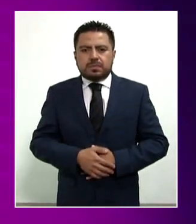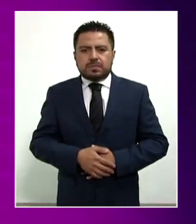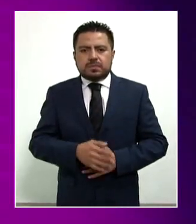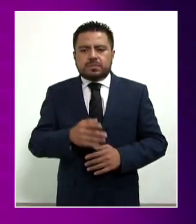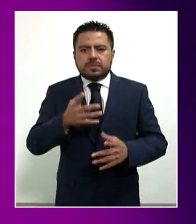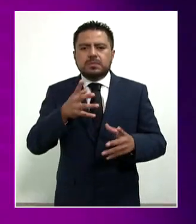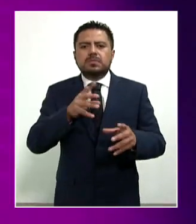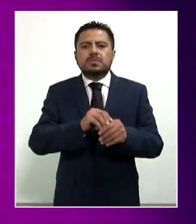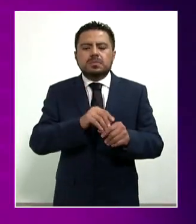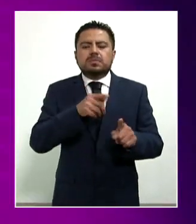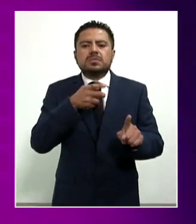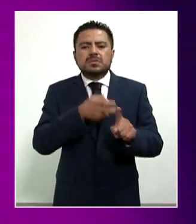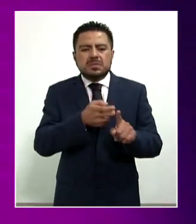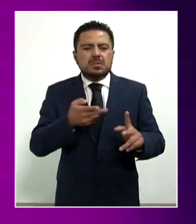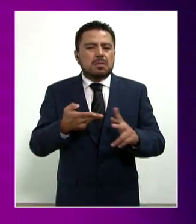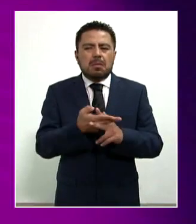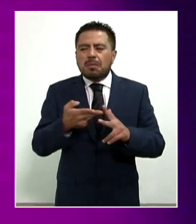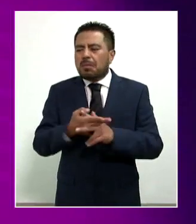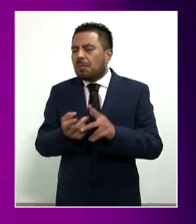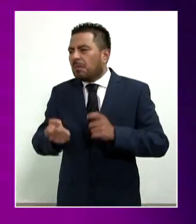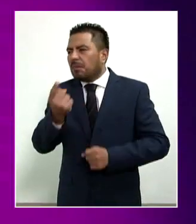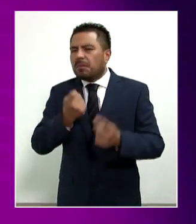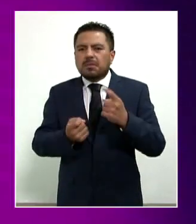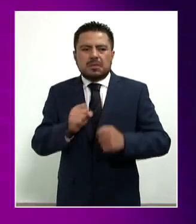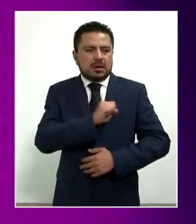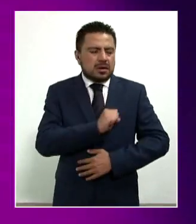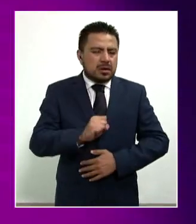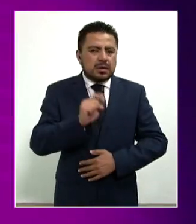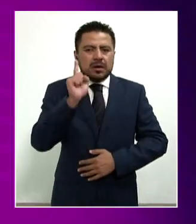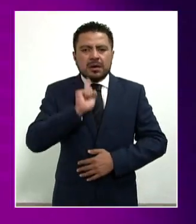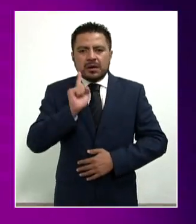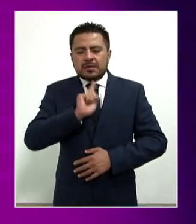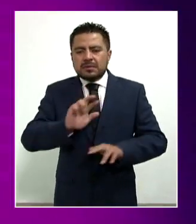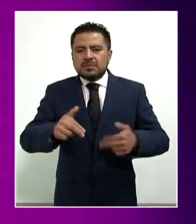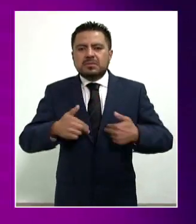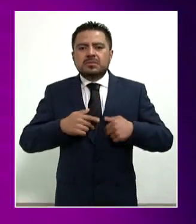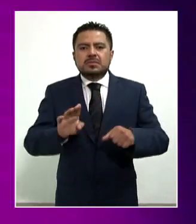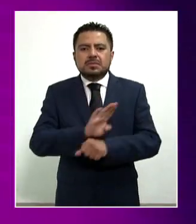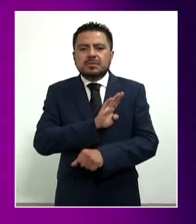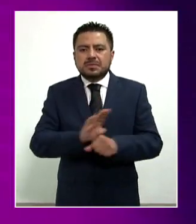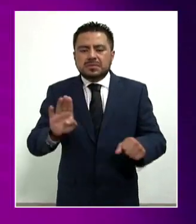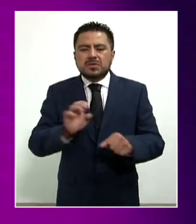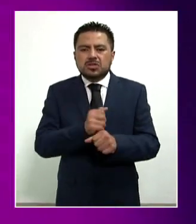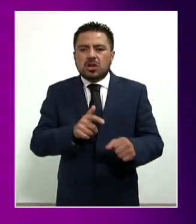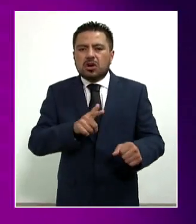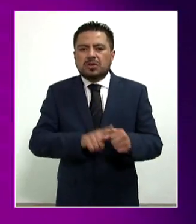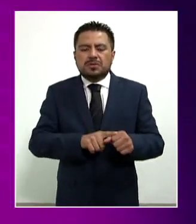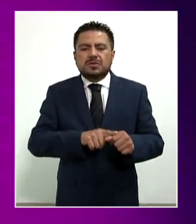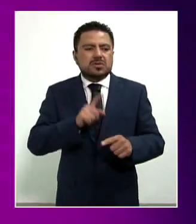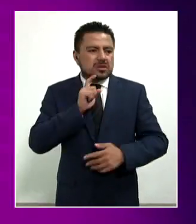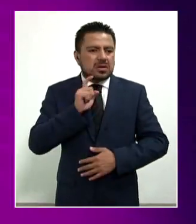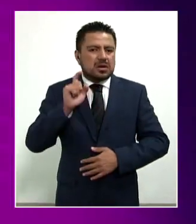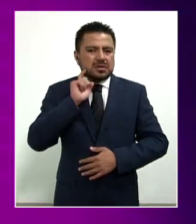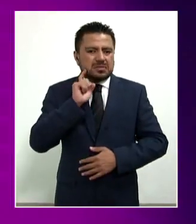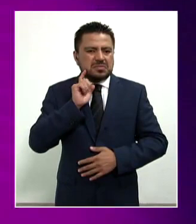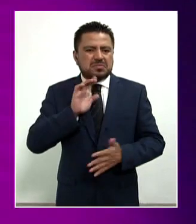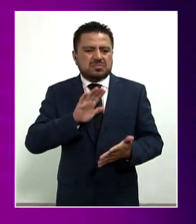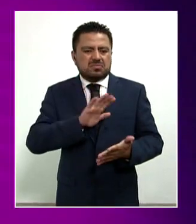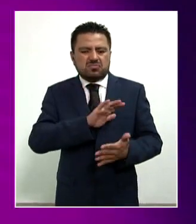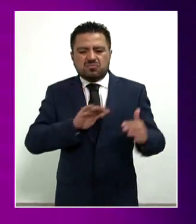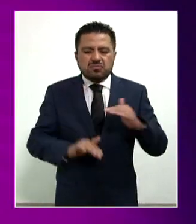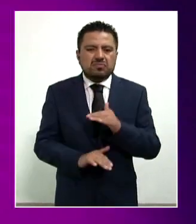que incluso que son hasta criminales, que las mujeres que reciben beneficios sociales son sexualmente